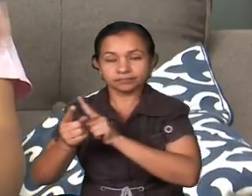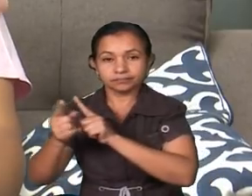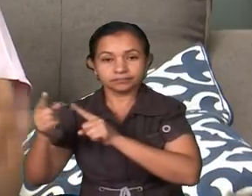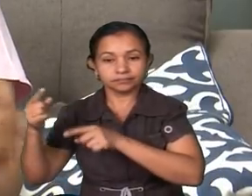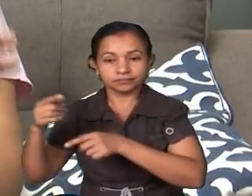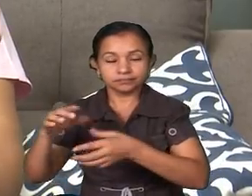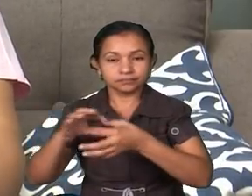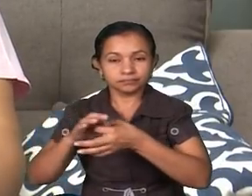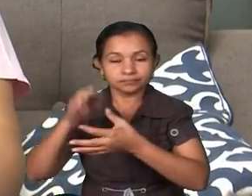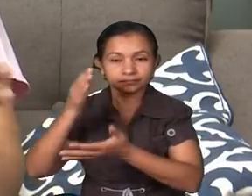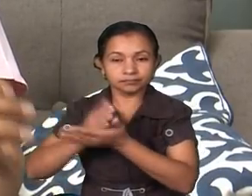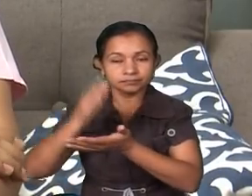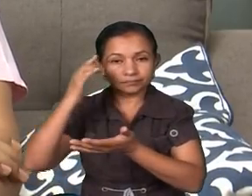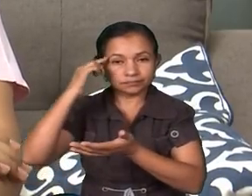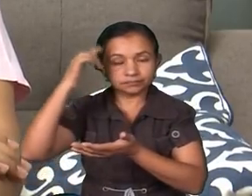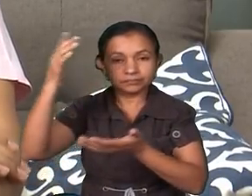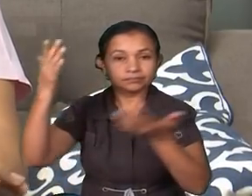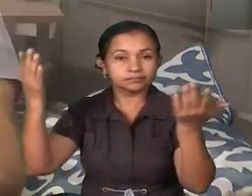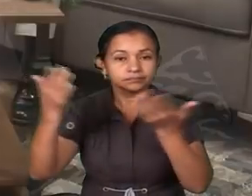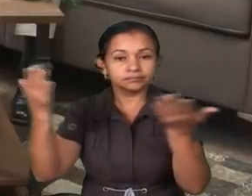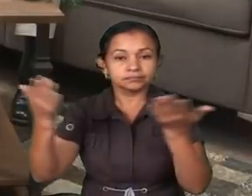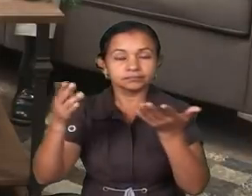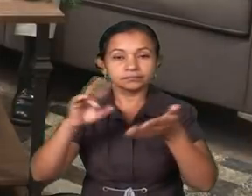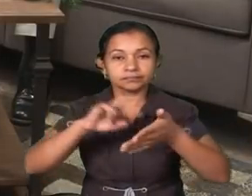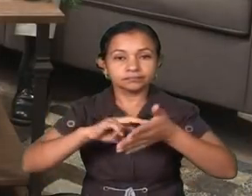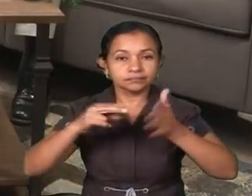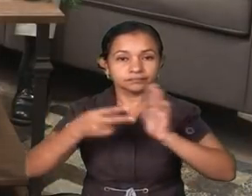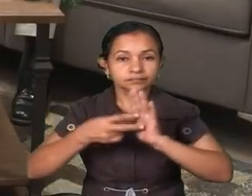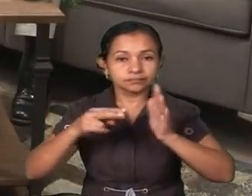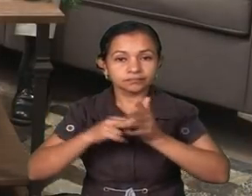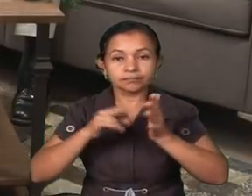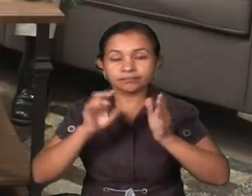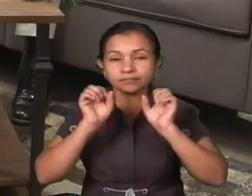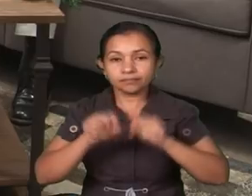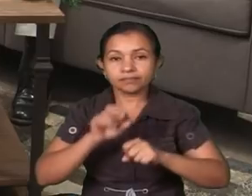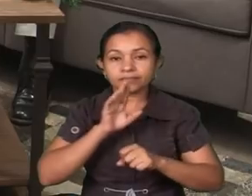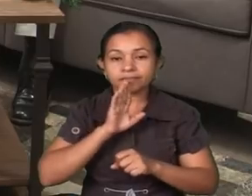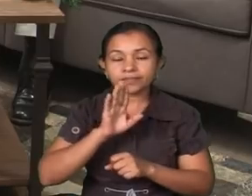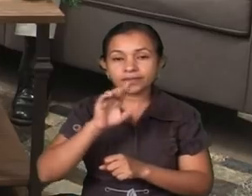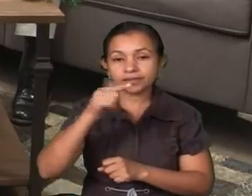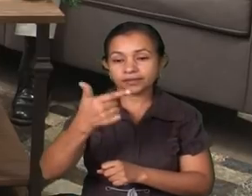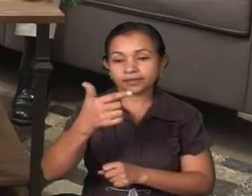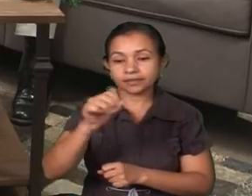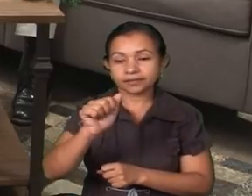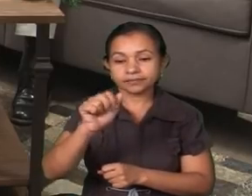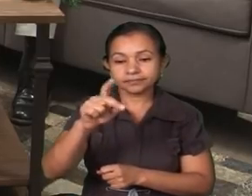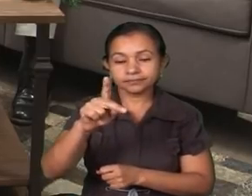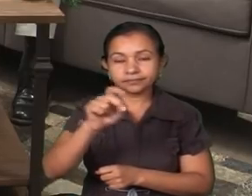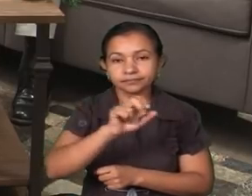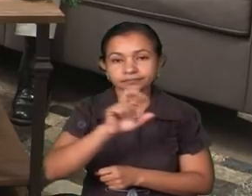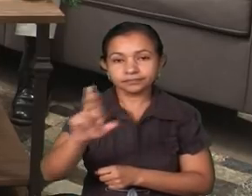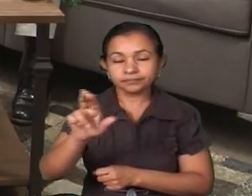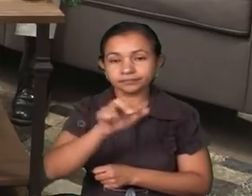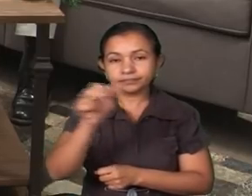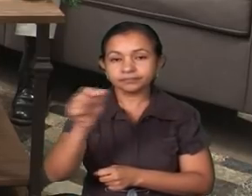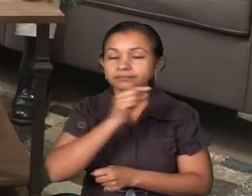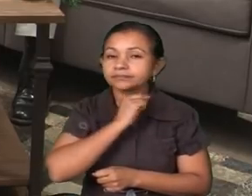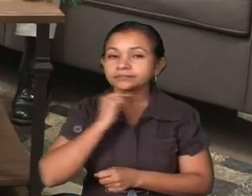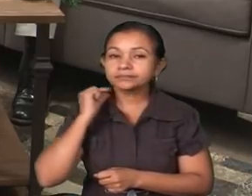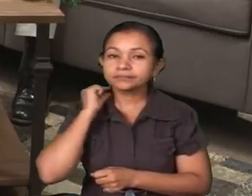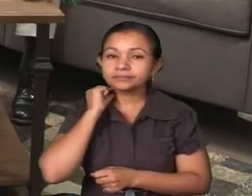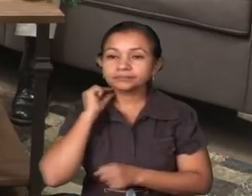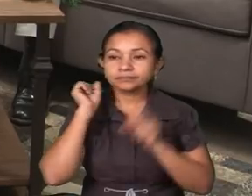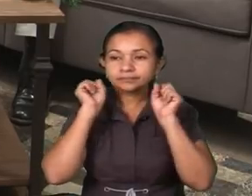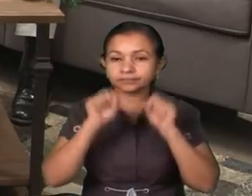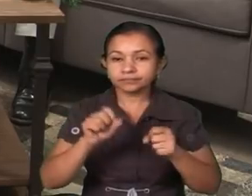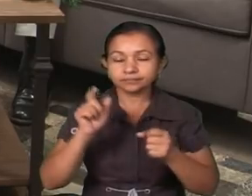intereses, sus sueños y sus anhelos. Y en ese sentido podríamos hablar de Gaspar García Laviana, pero también hubieron otros sacerdotes que